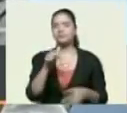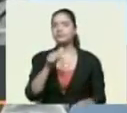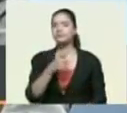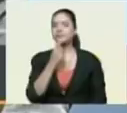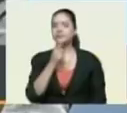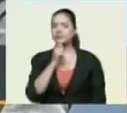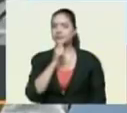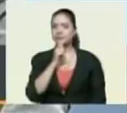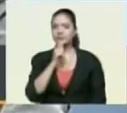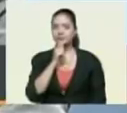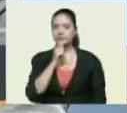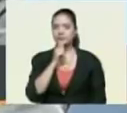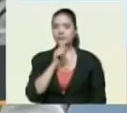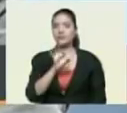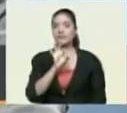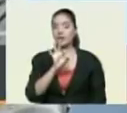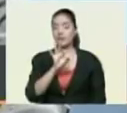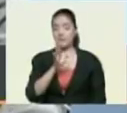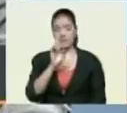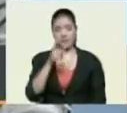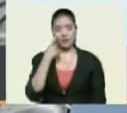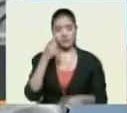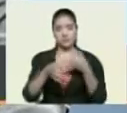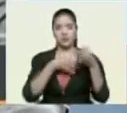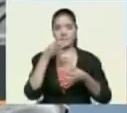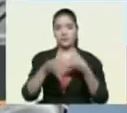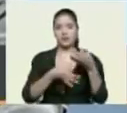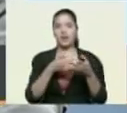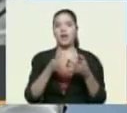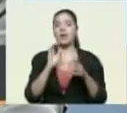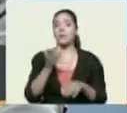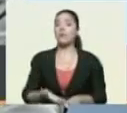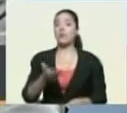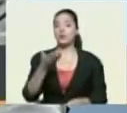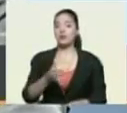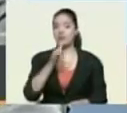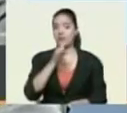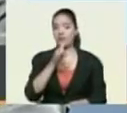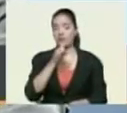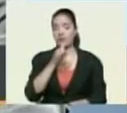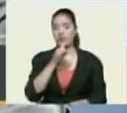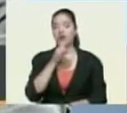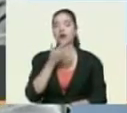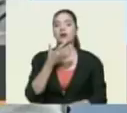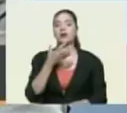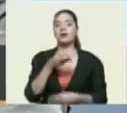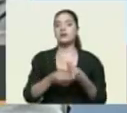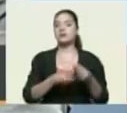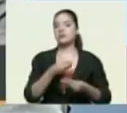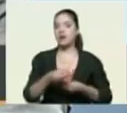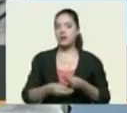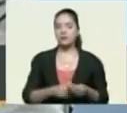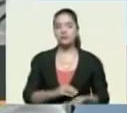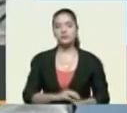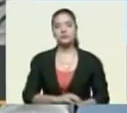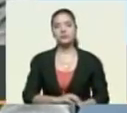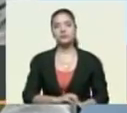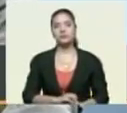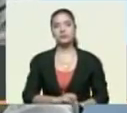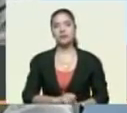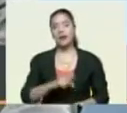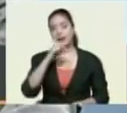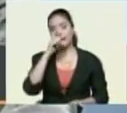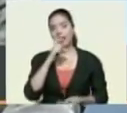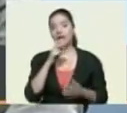hablando de casos, fíjense ustedes esto, este detalle es importante, delitos que fueron cometidos entre los